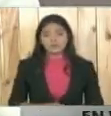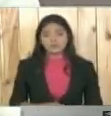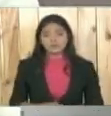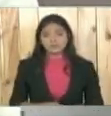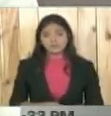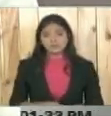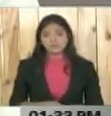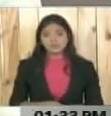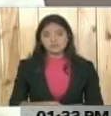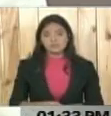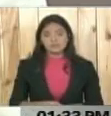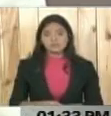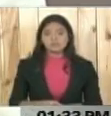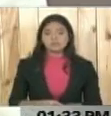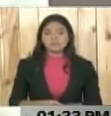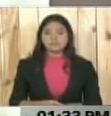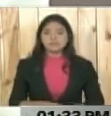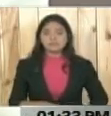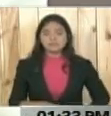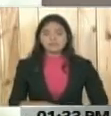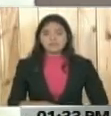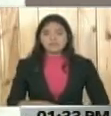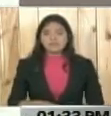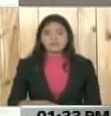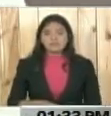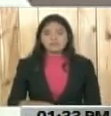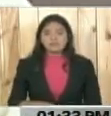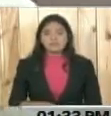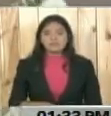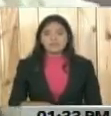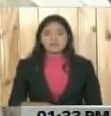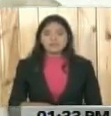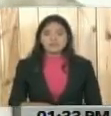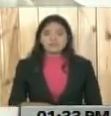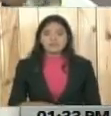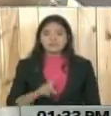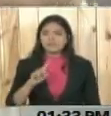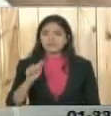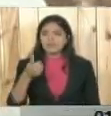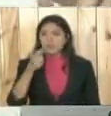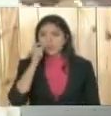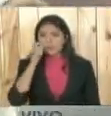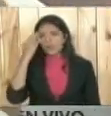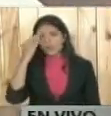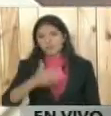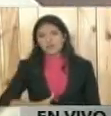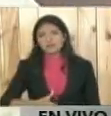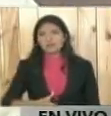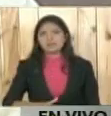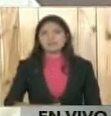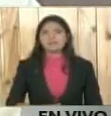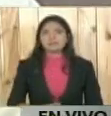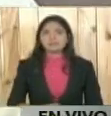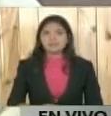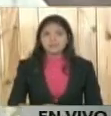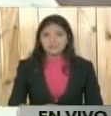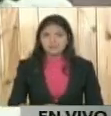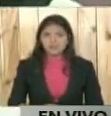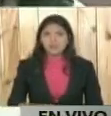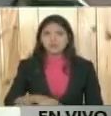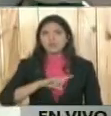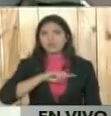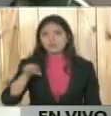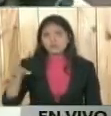Mejía y a la cual también le incorporó letra del comandante Borges Tomás. Y estamos en el